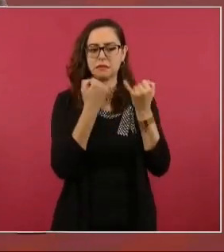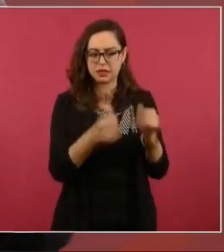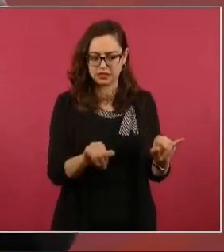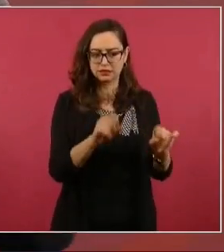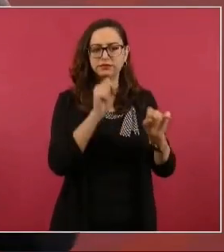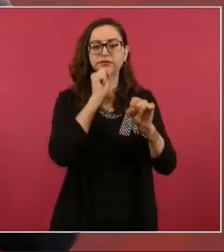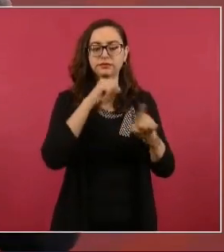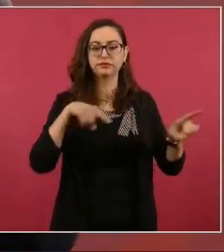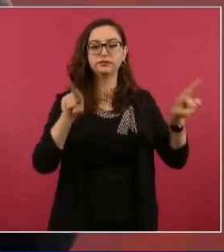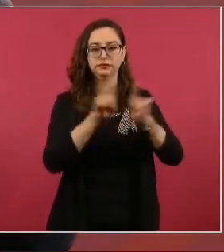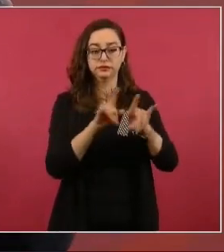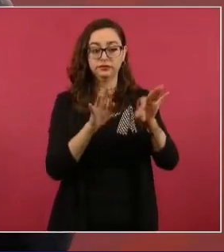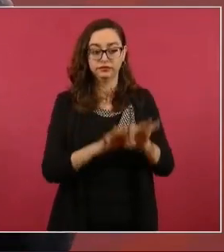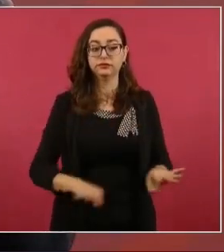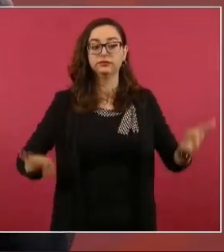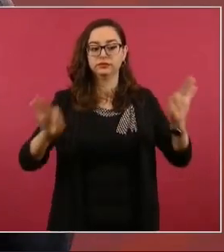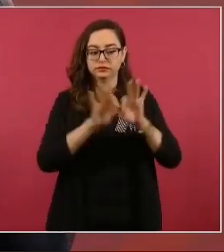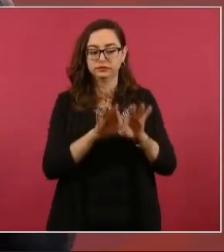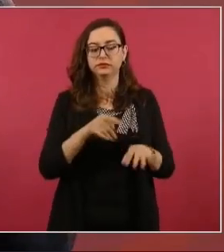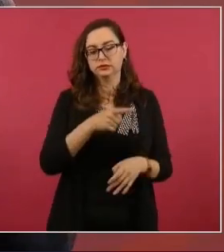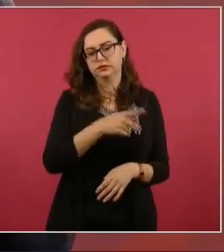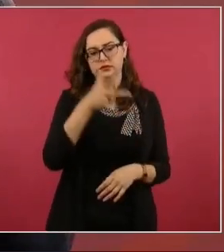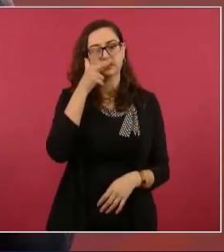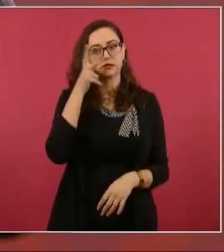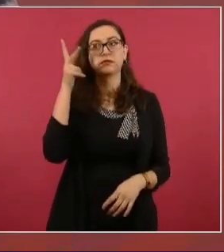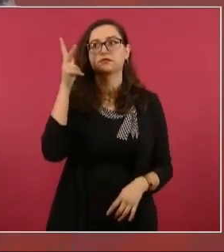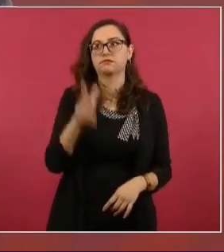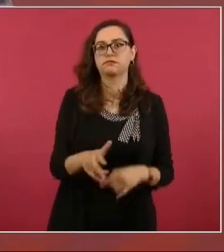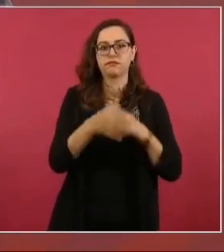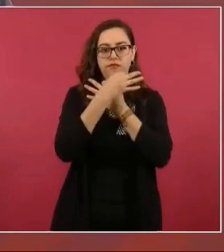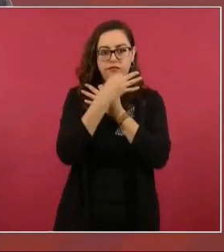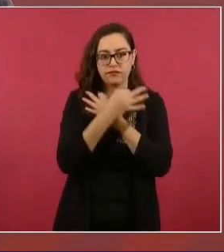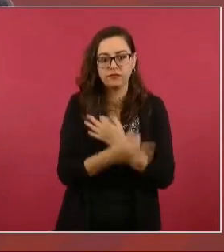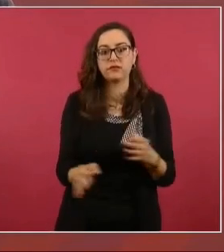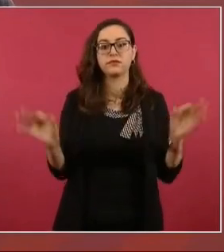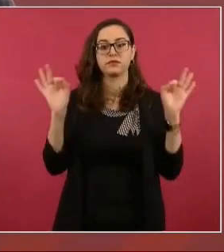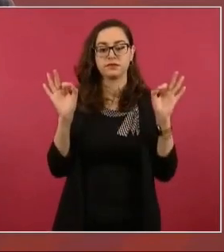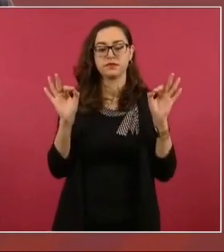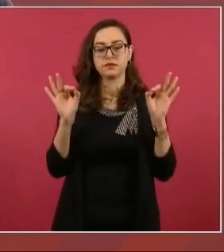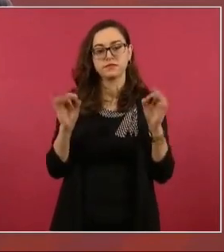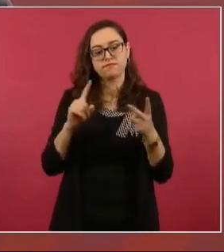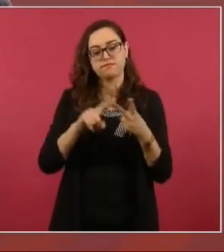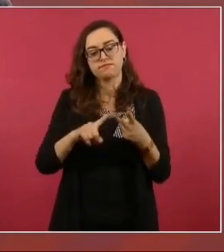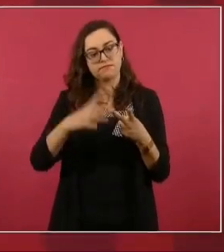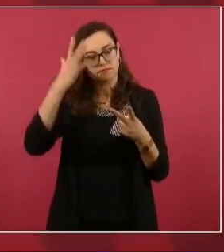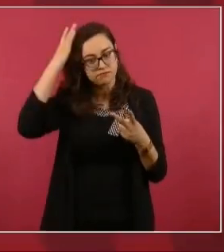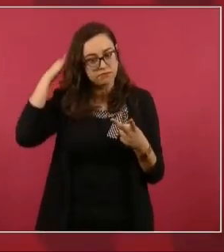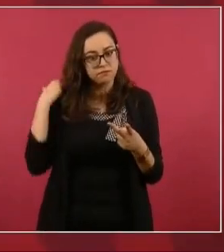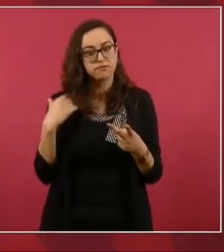por lo que proclamó Hidalgo desde el principio y lo que planteó Morelos,